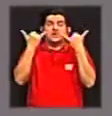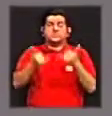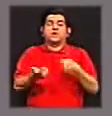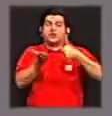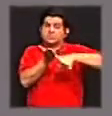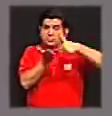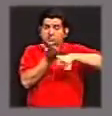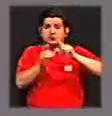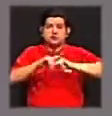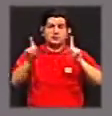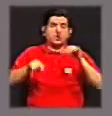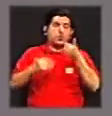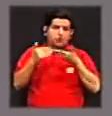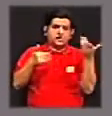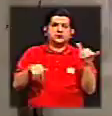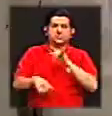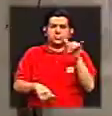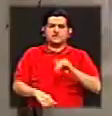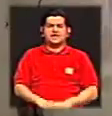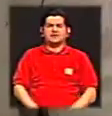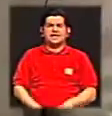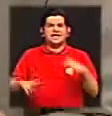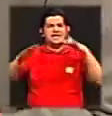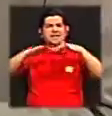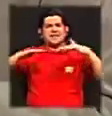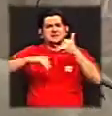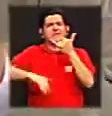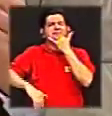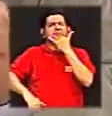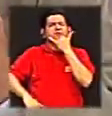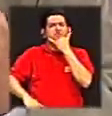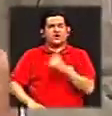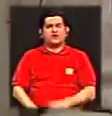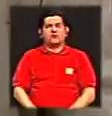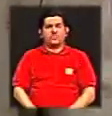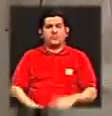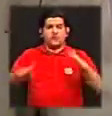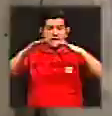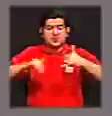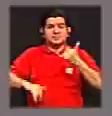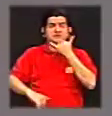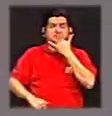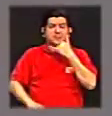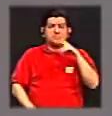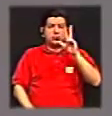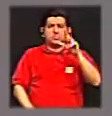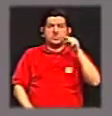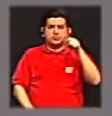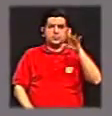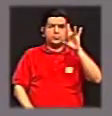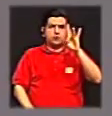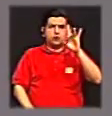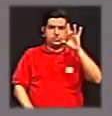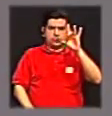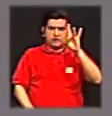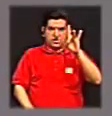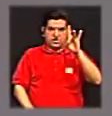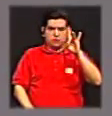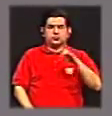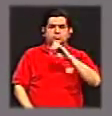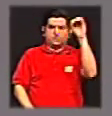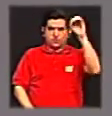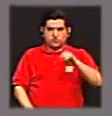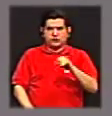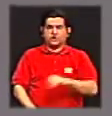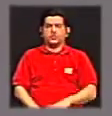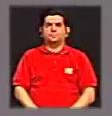electoral, pero hay muchos otros. Claro, y el margen de error que tiene a partir de esa... Margen de error de referencia es de 3.88 puntos